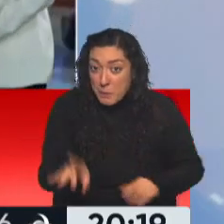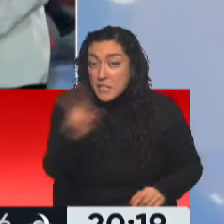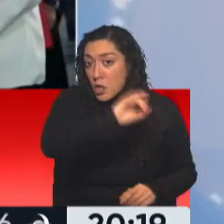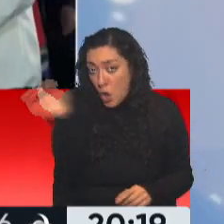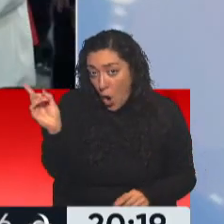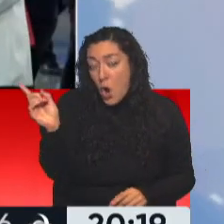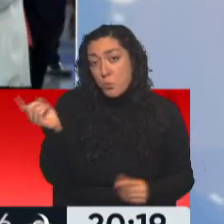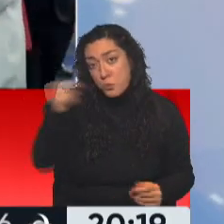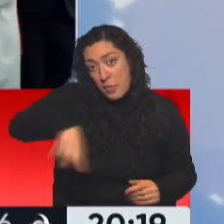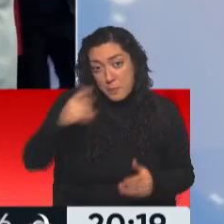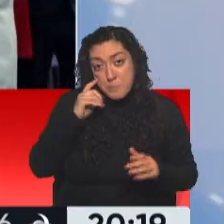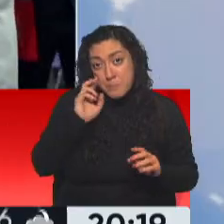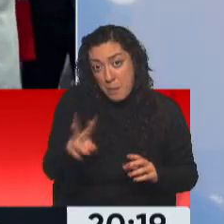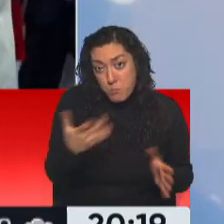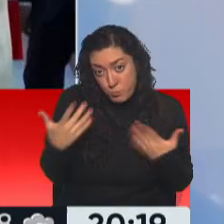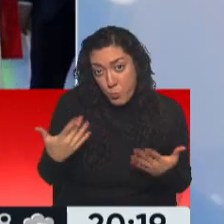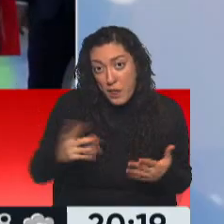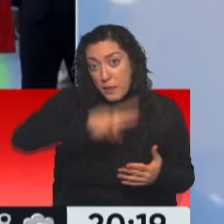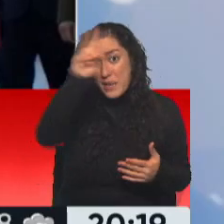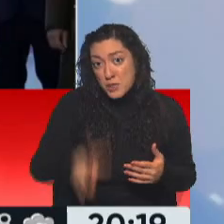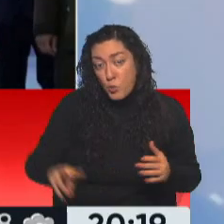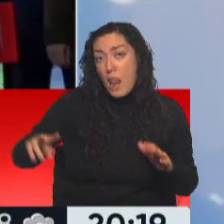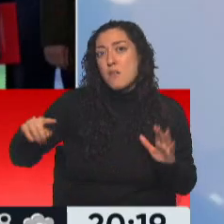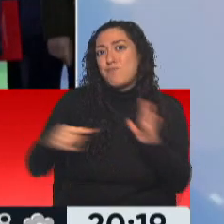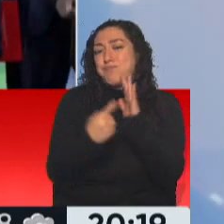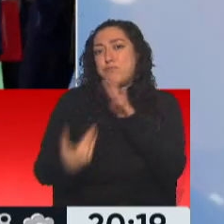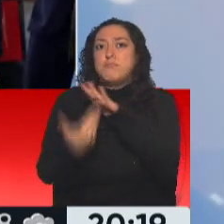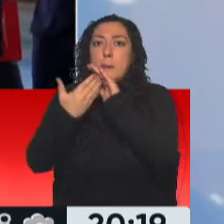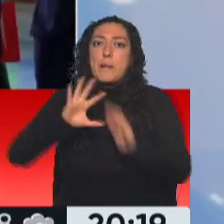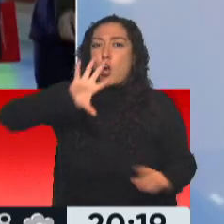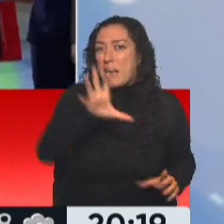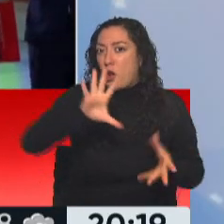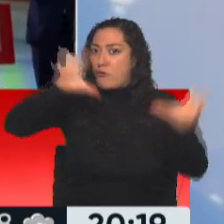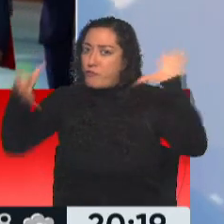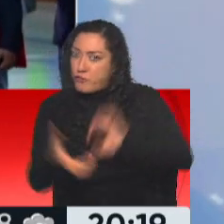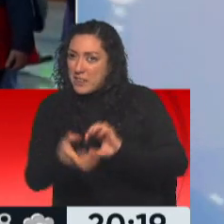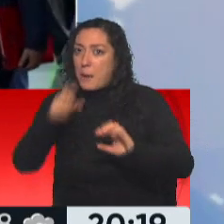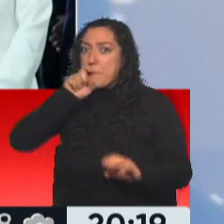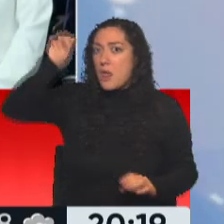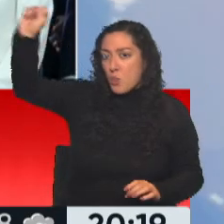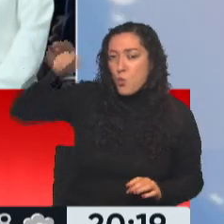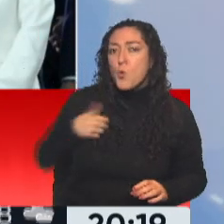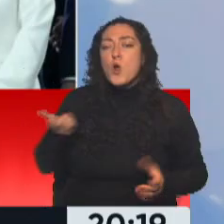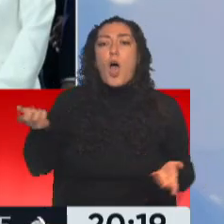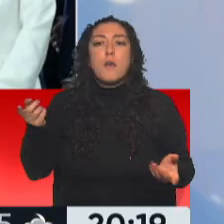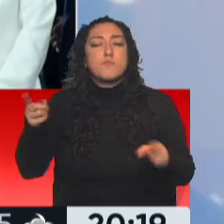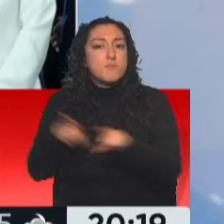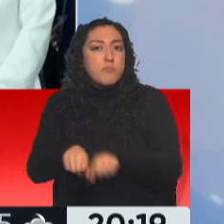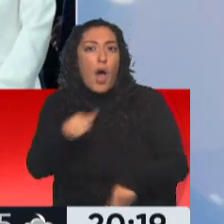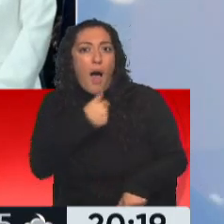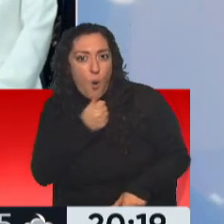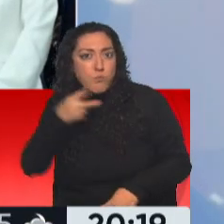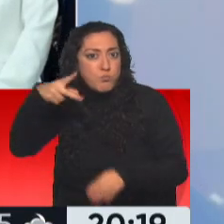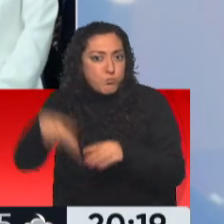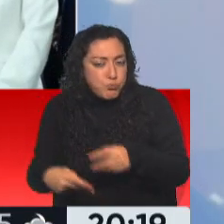visto, tiene como epicentro a Venezuela, pero está afectando toda la región. Maduro está exportando el tren de Aragua